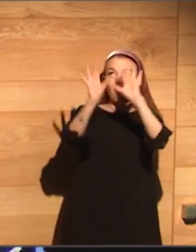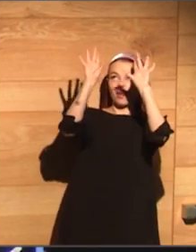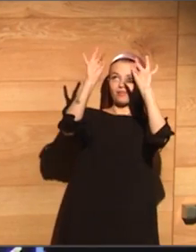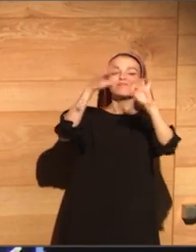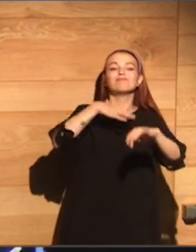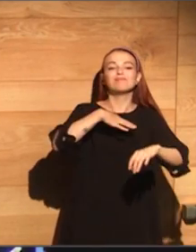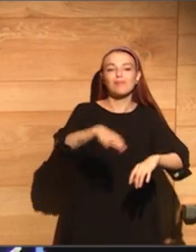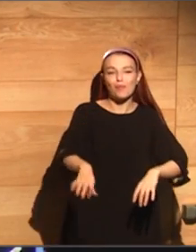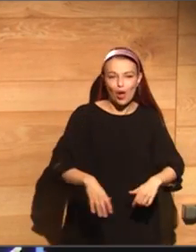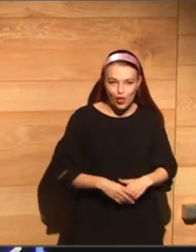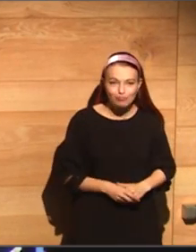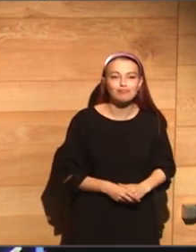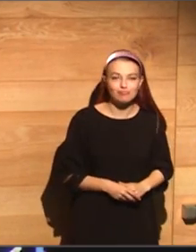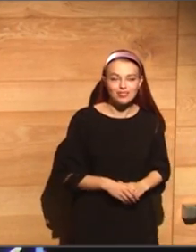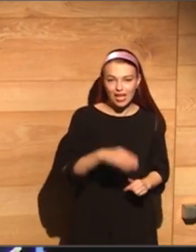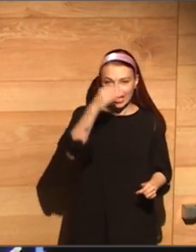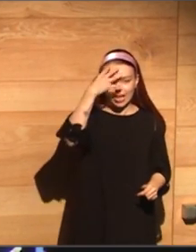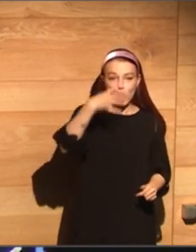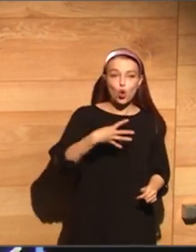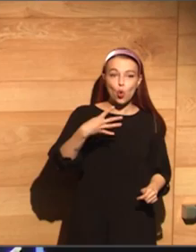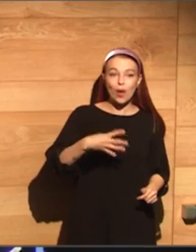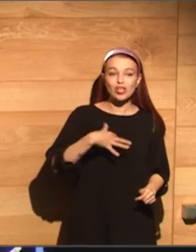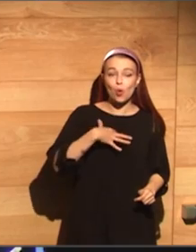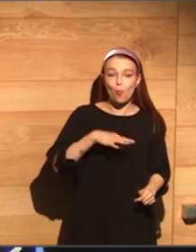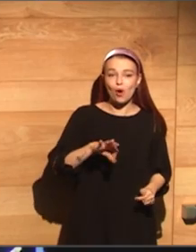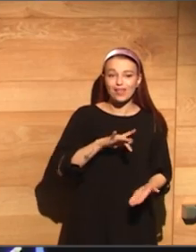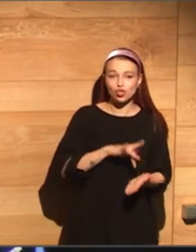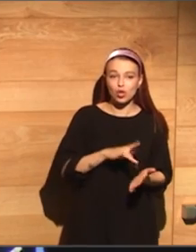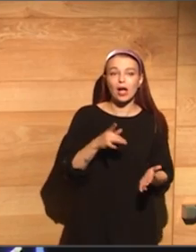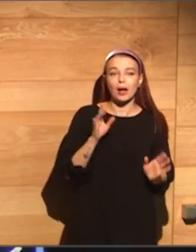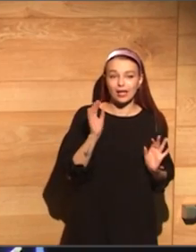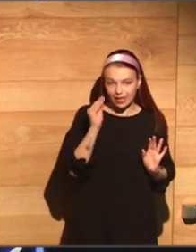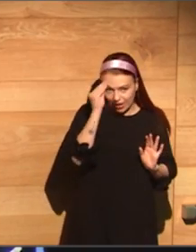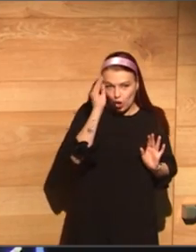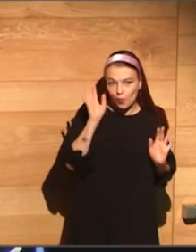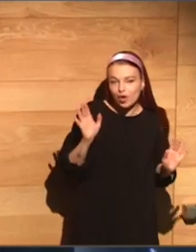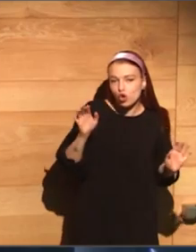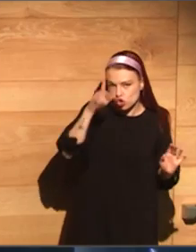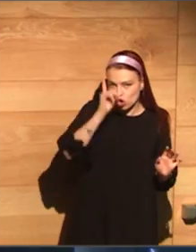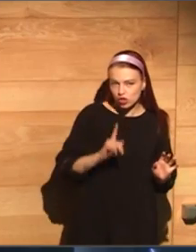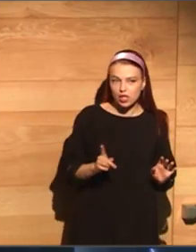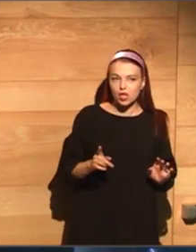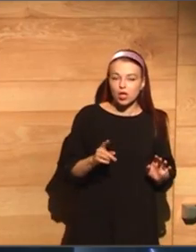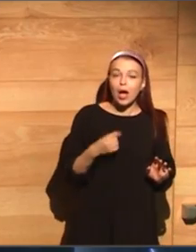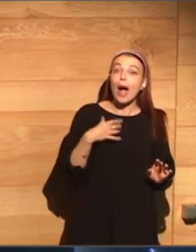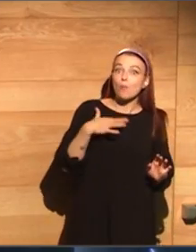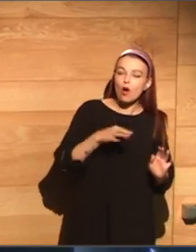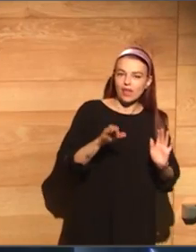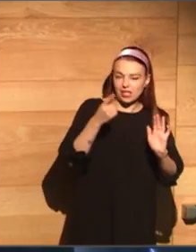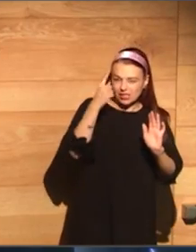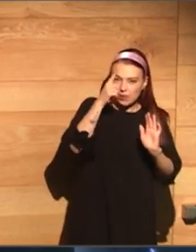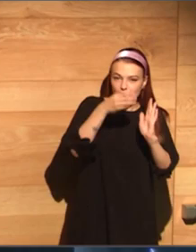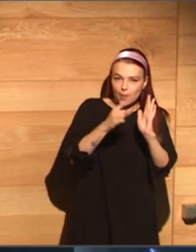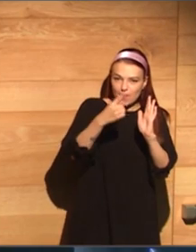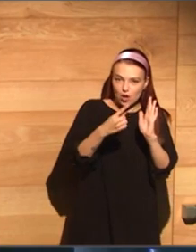¡Wow! Creo que en el cuarto habría pasado también porque creo que no se acumulaba inercia durante tres pisos. Yo creo que sí, que ibas cogiendo impulso. Y